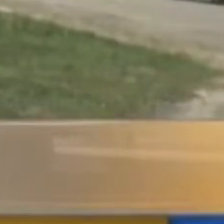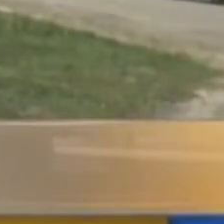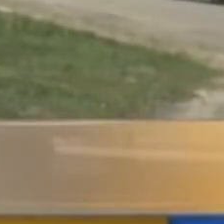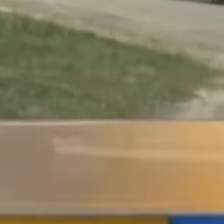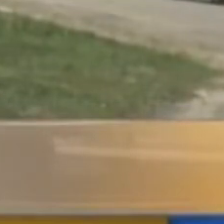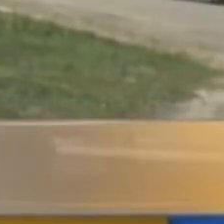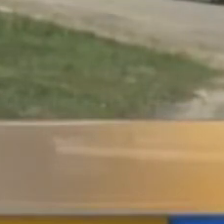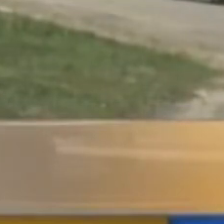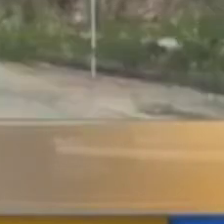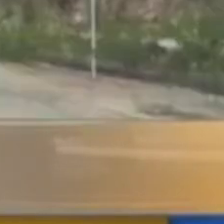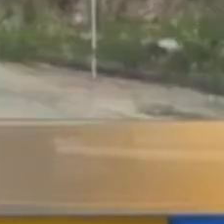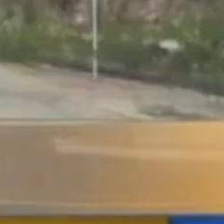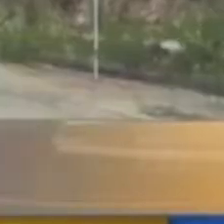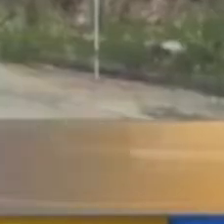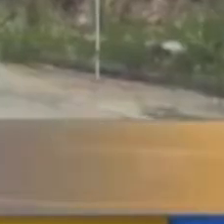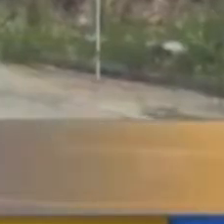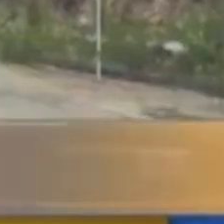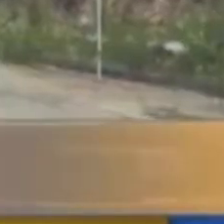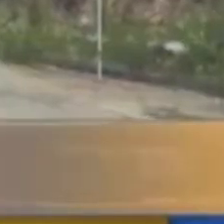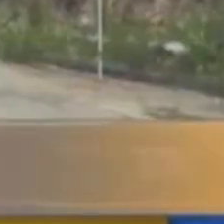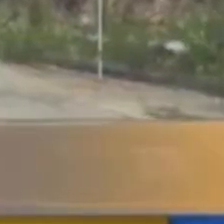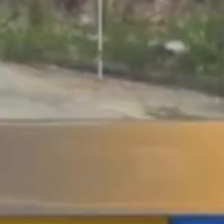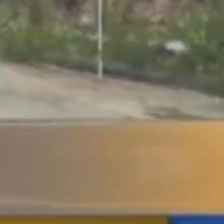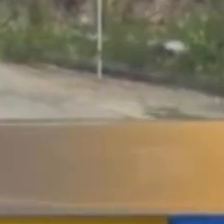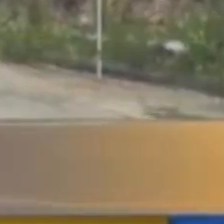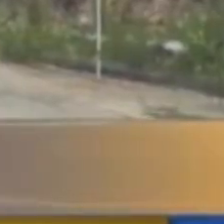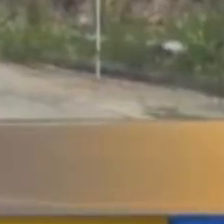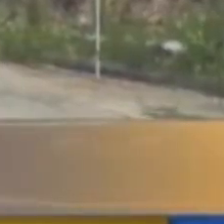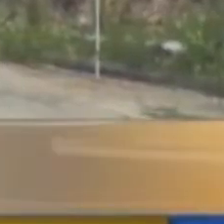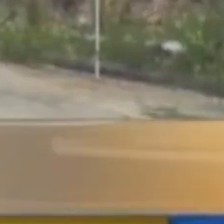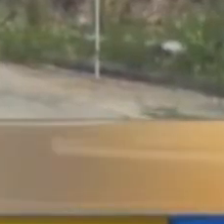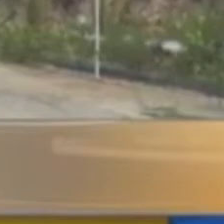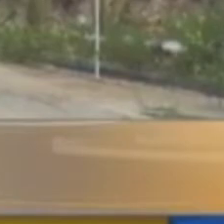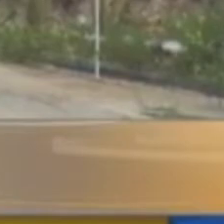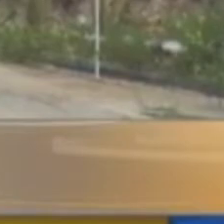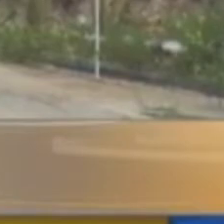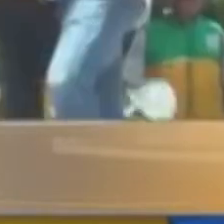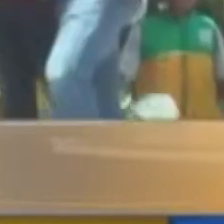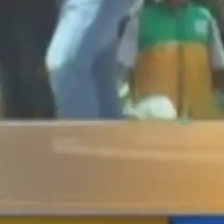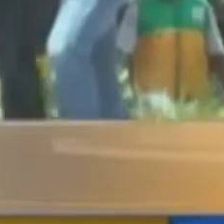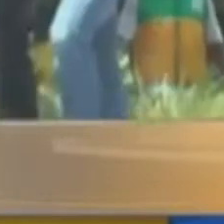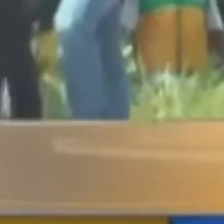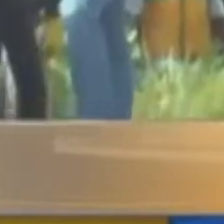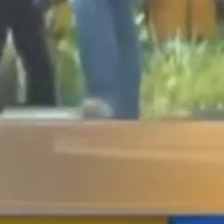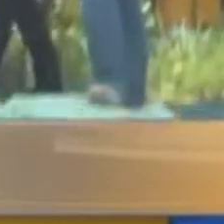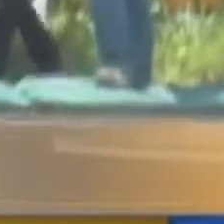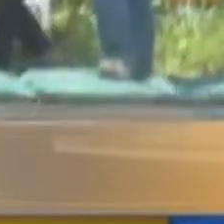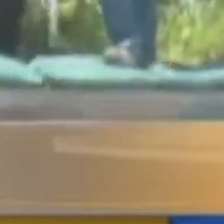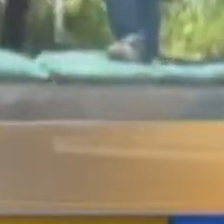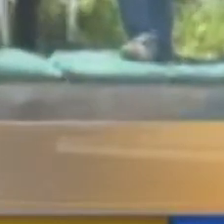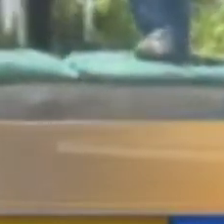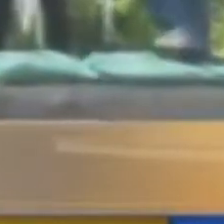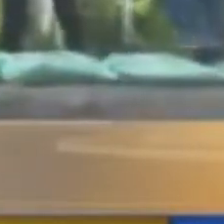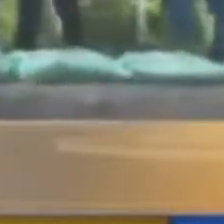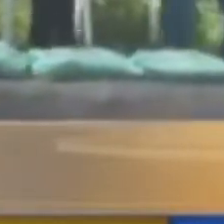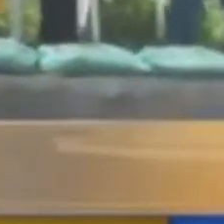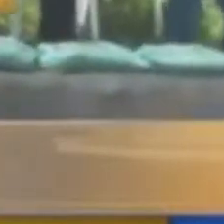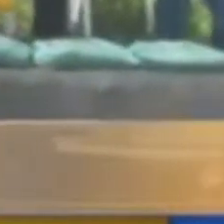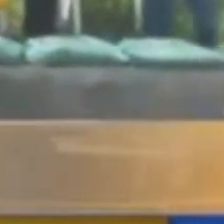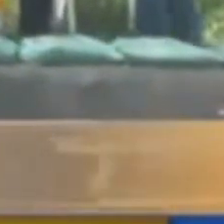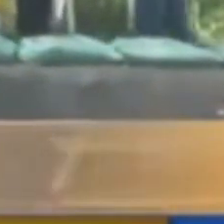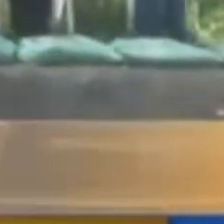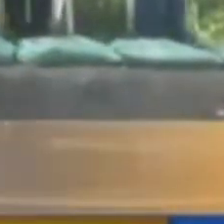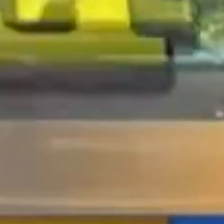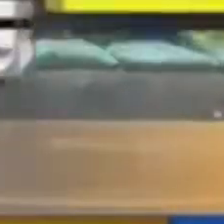la adelantada este lunes por el director de la CAS, su equipo de trabajo y periodistas de la región para constatar denuncias de la comunidad sobre contaminación